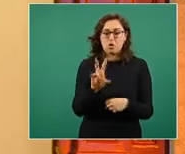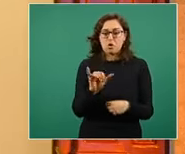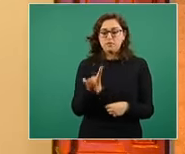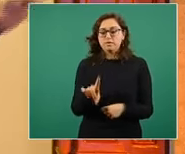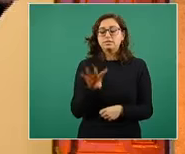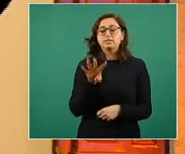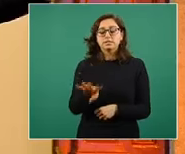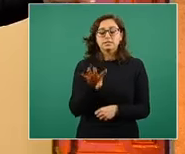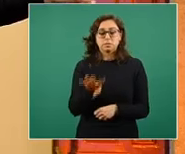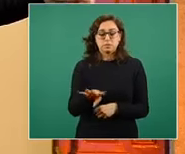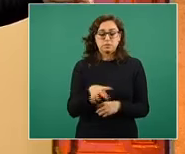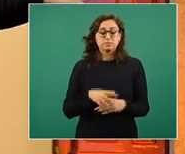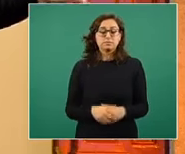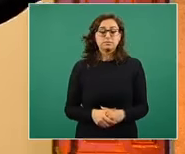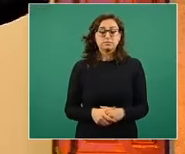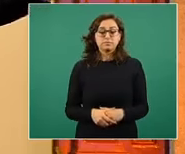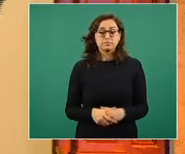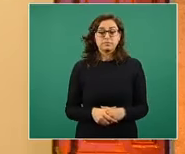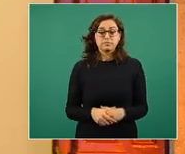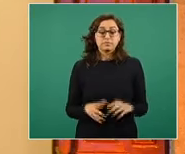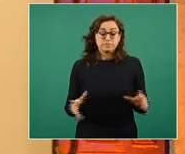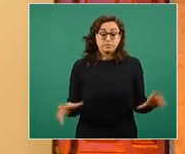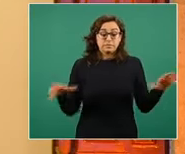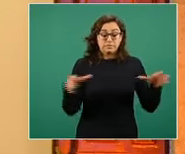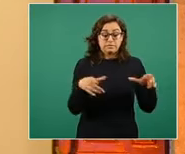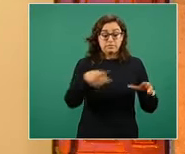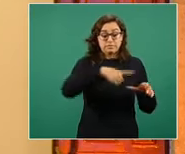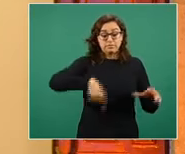COVID-19. De este gran total, de este más de